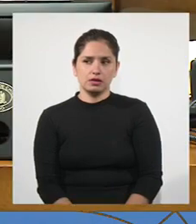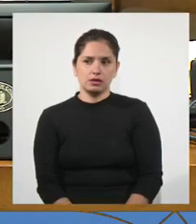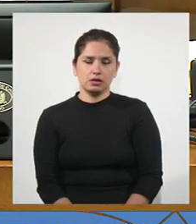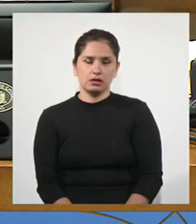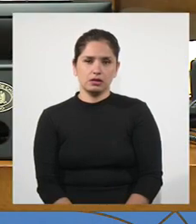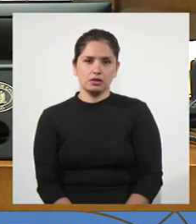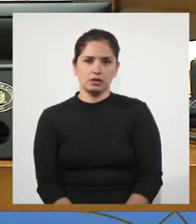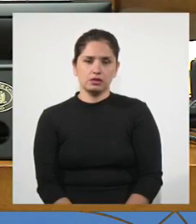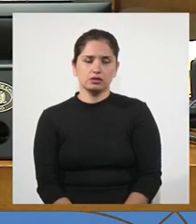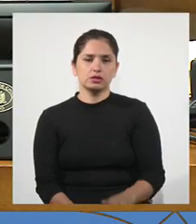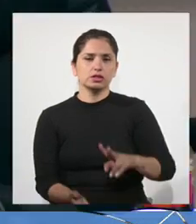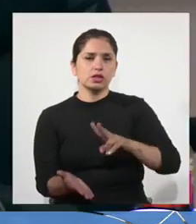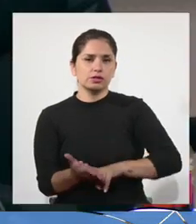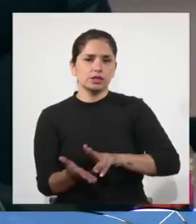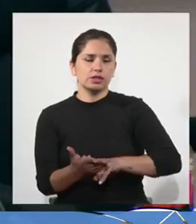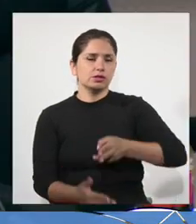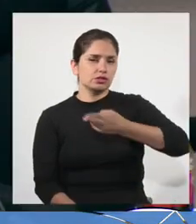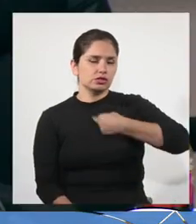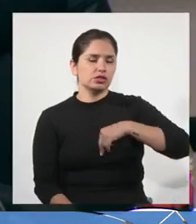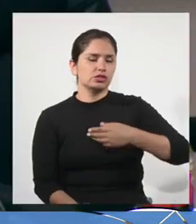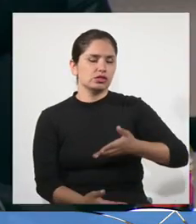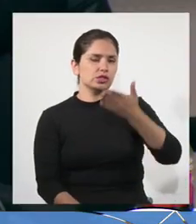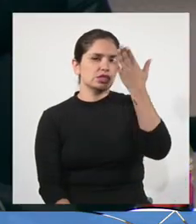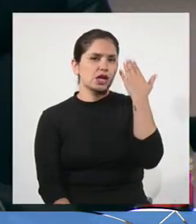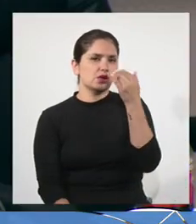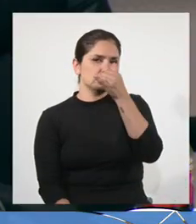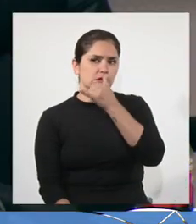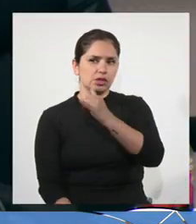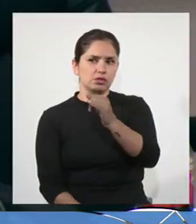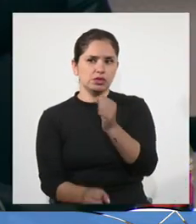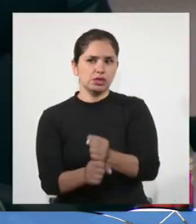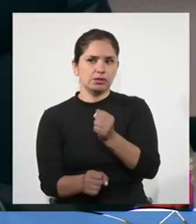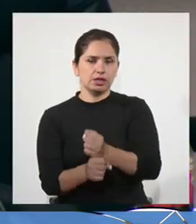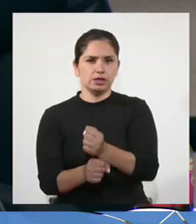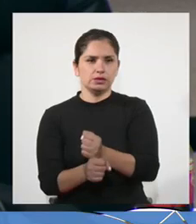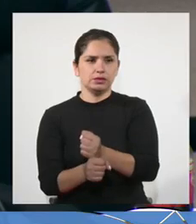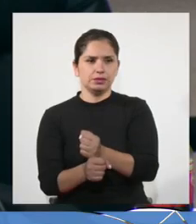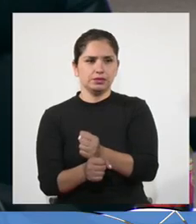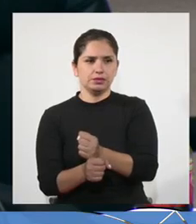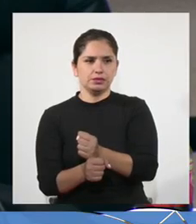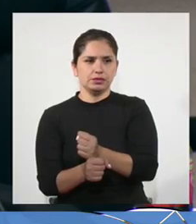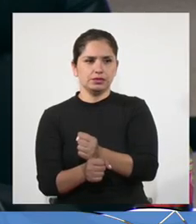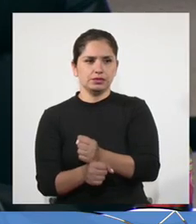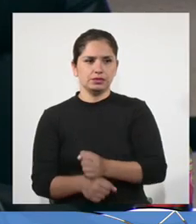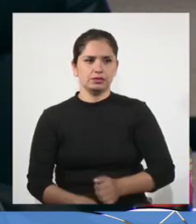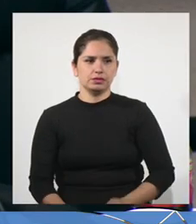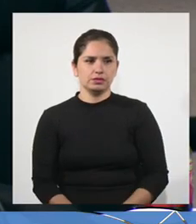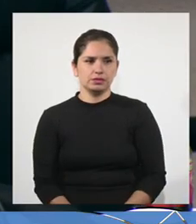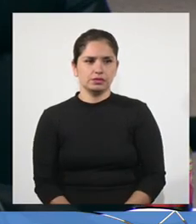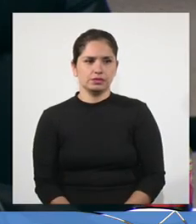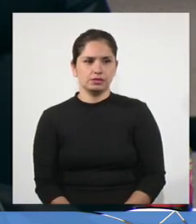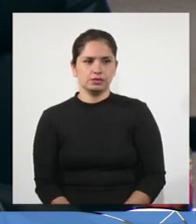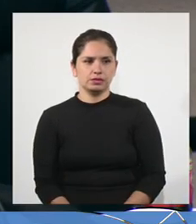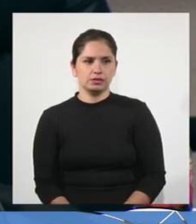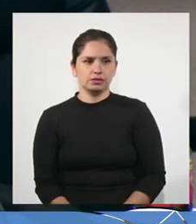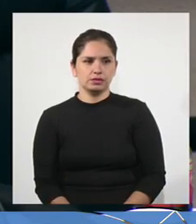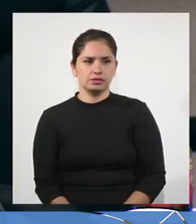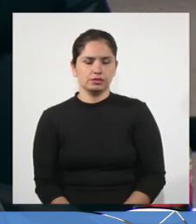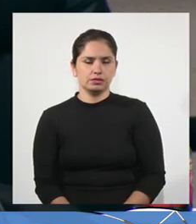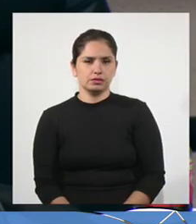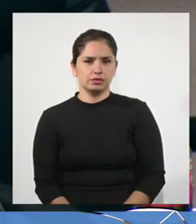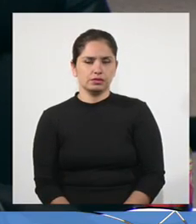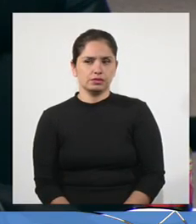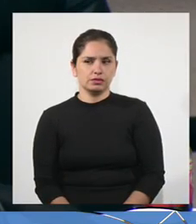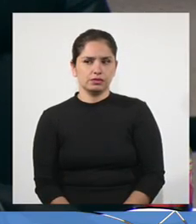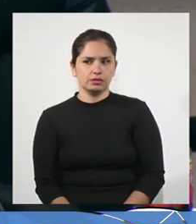director. Efectivamente, nosotros llevamos un tiempo ya trabajando en este tema. En el Ministerio de Transporte